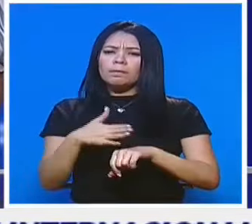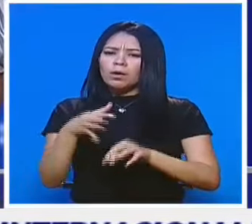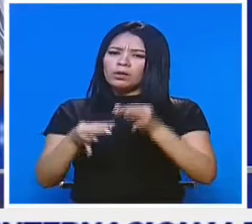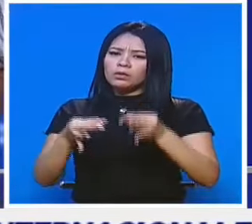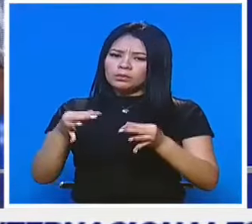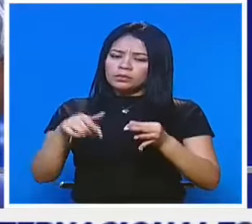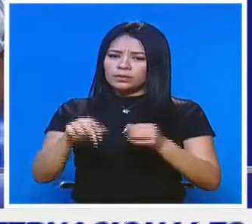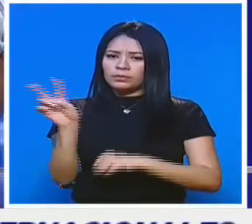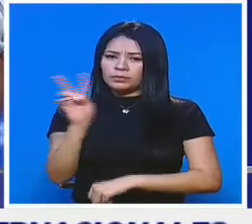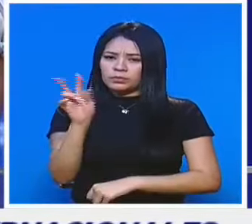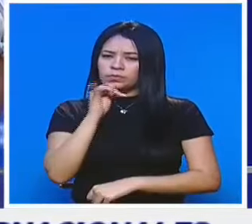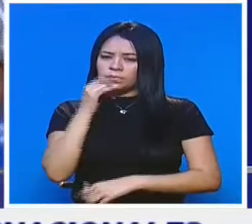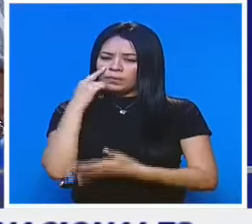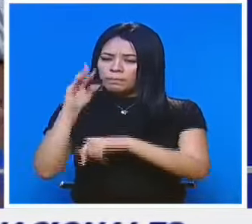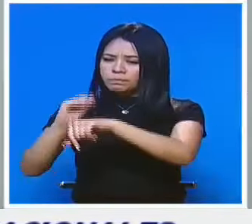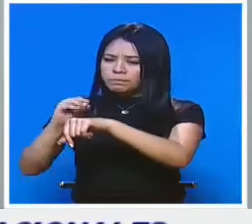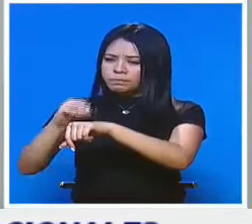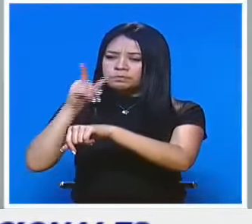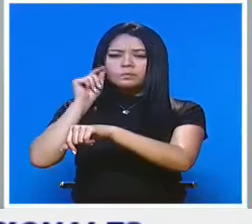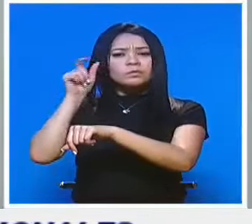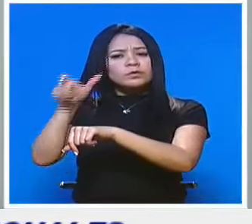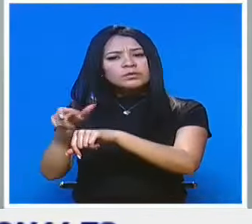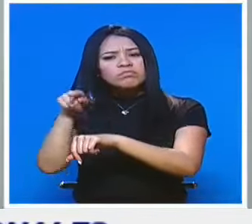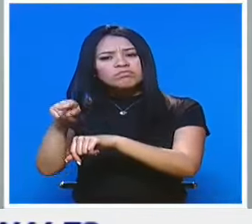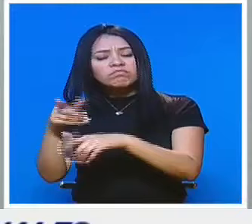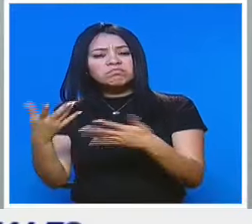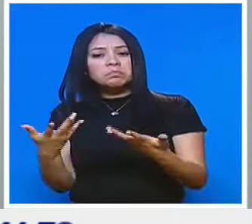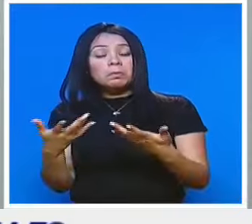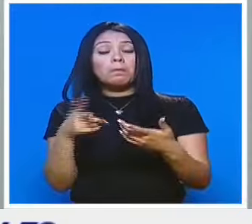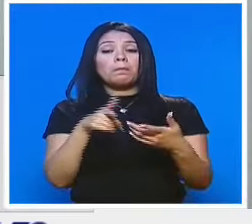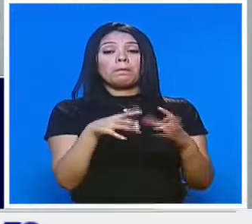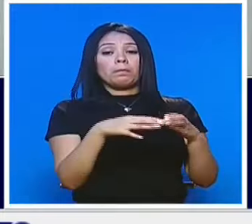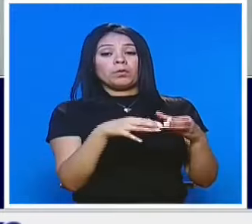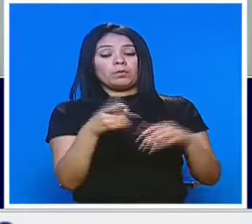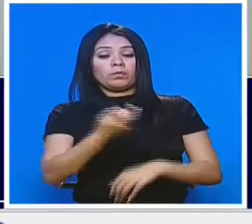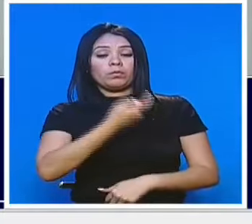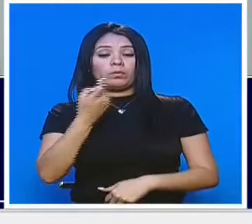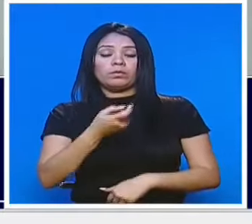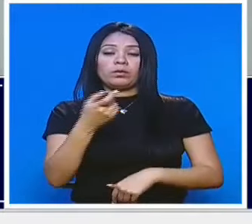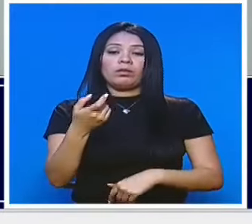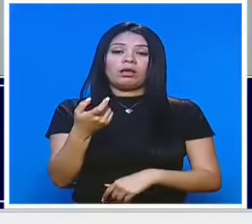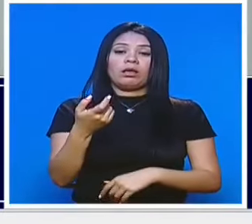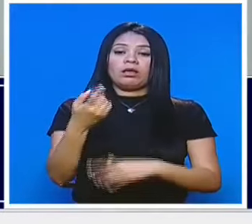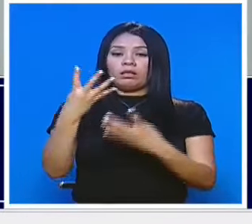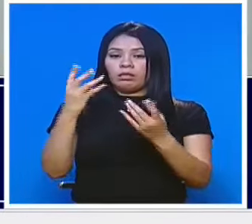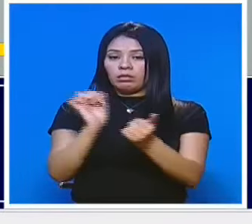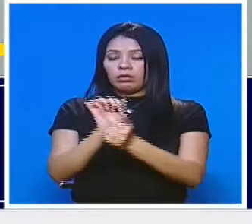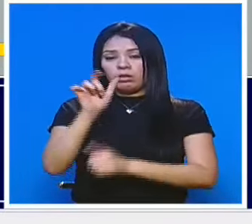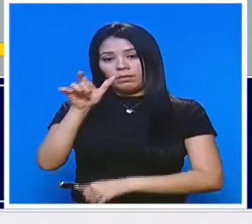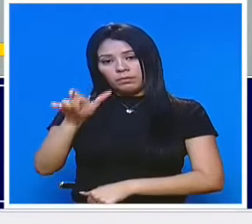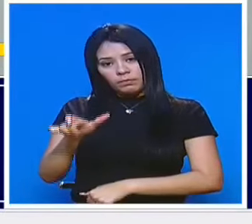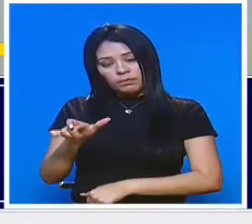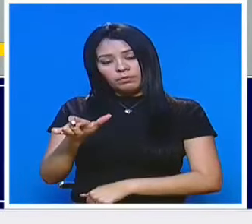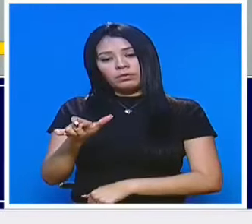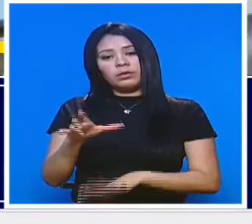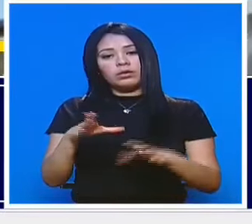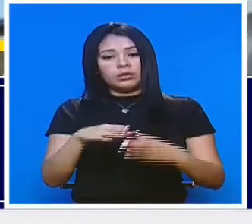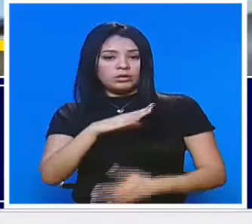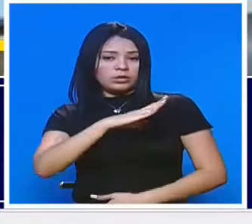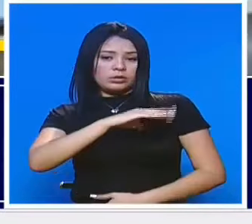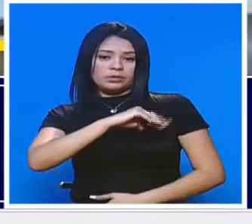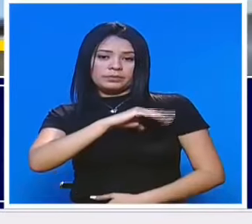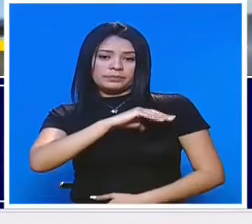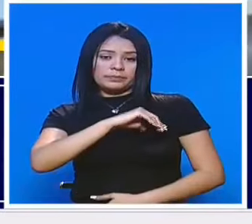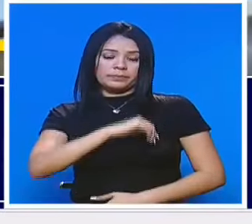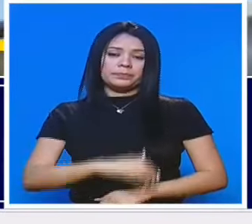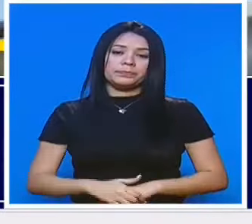de la República. El procedimiento estuvo a cargo de la División de Búsqueda y Captura de Organizaciones Criminales del Cuerpo de Investigaciones